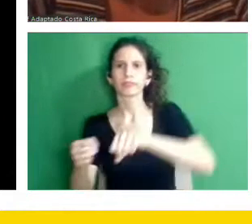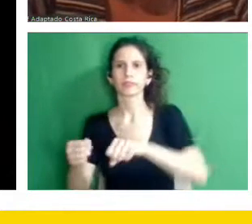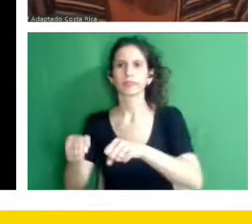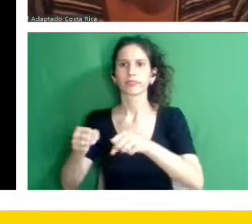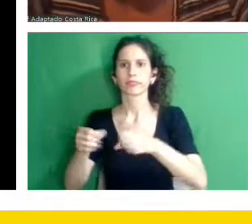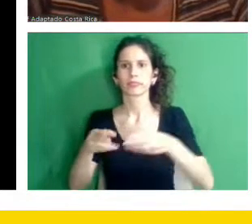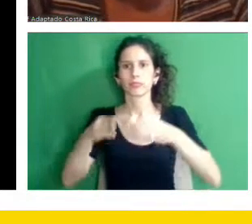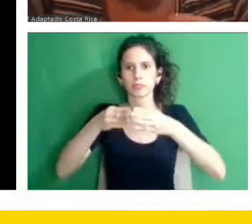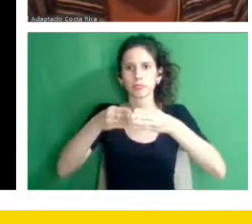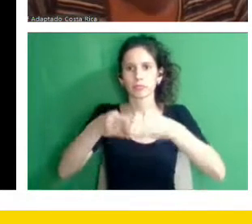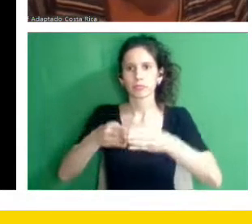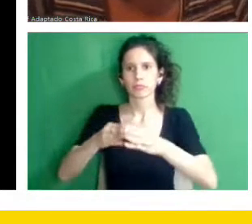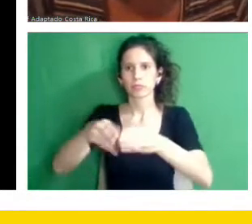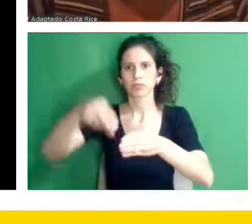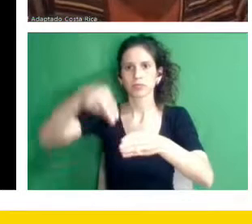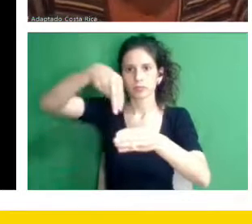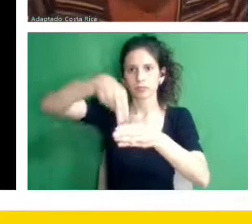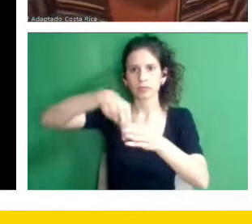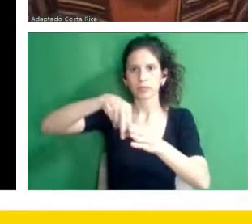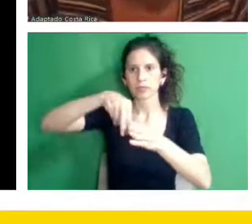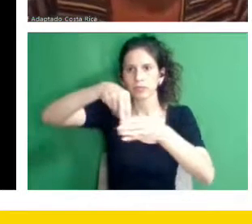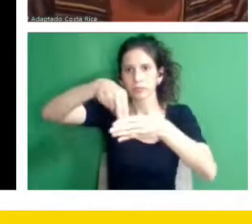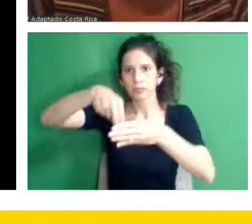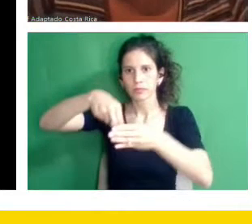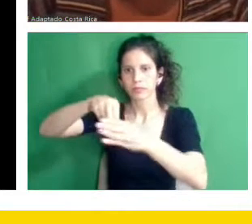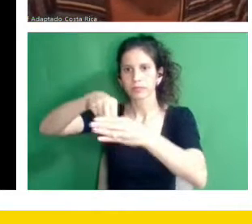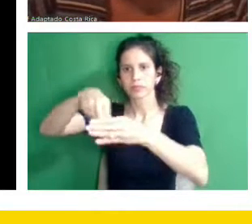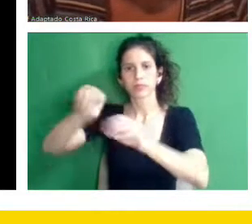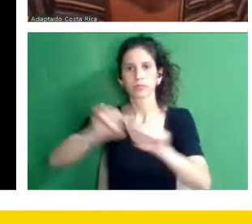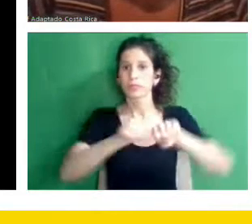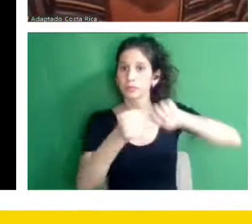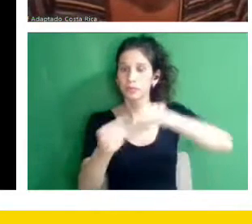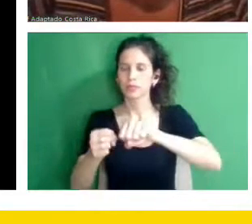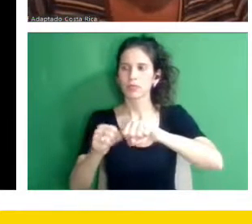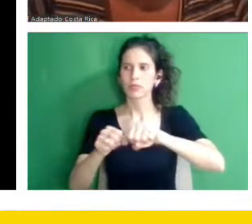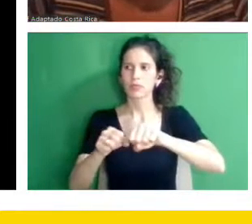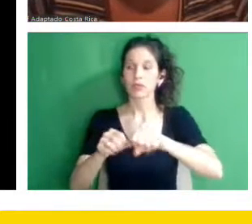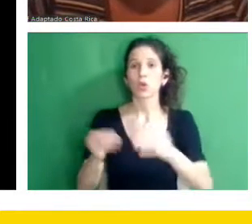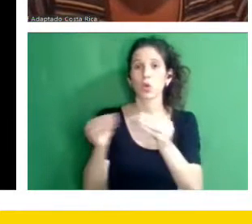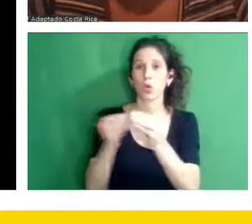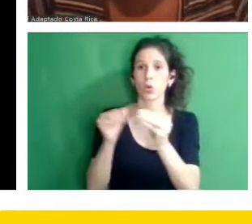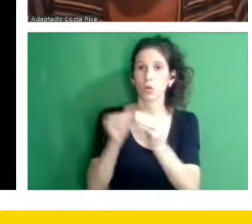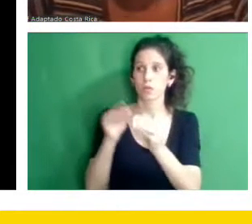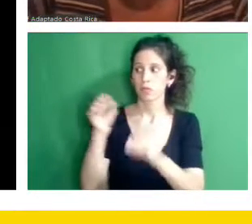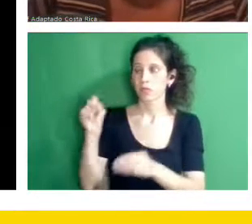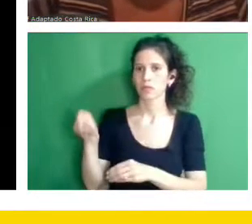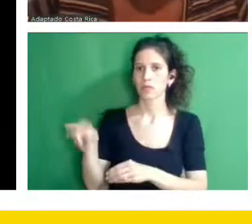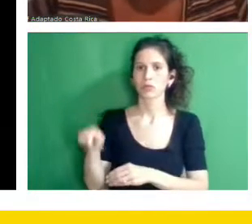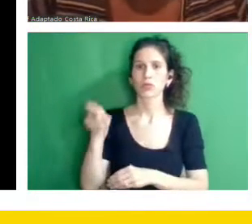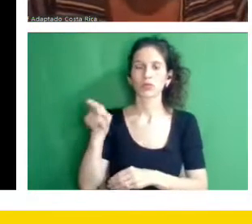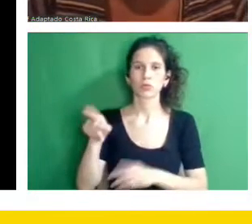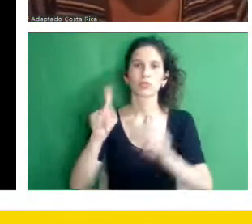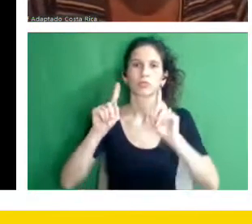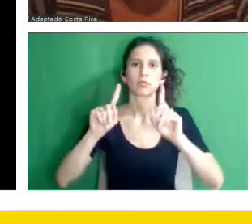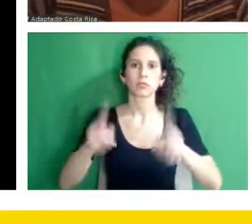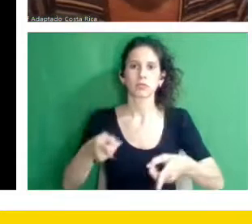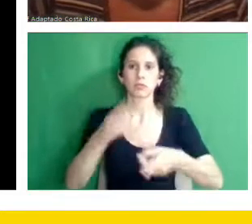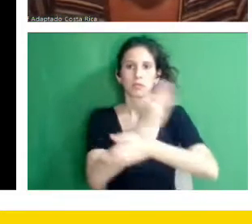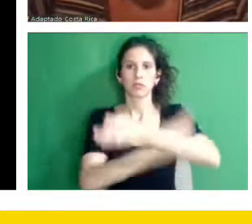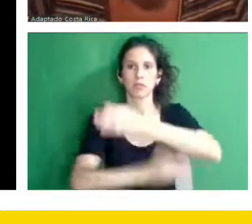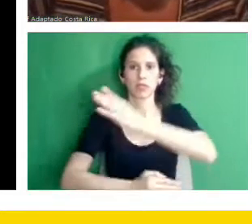él practicaba el surf inclusive antes de adquirir su discapacidad física también. Y después de hacer kayak, vinimos a almorzar a